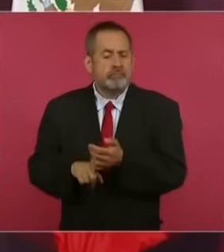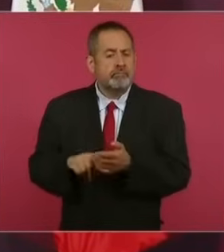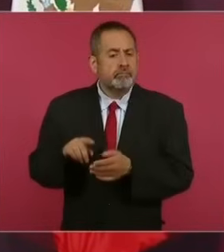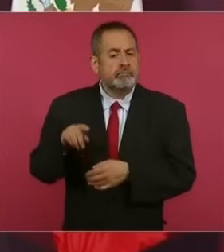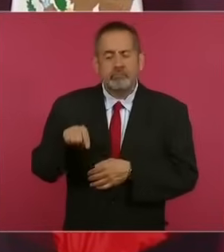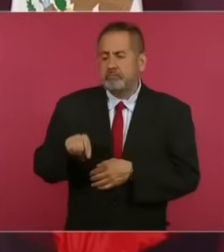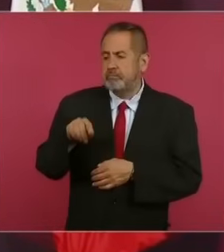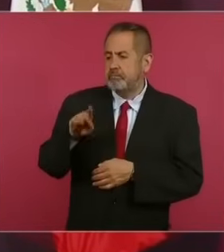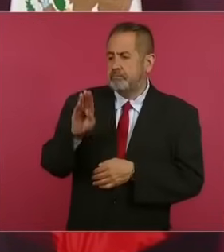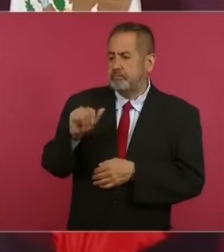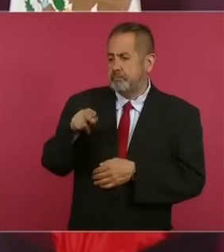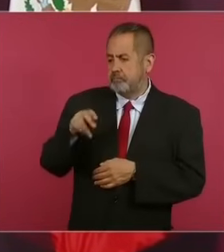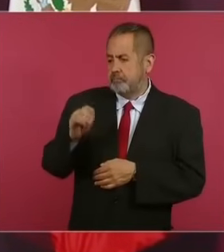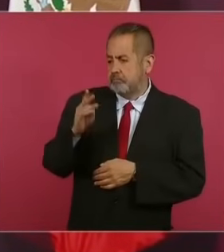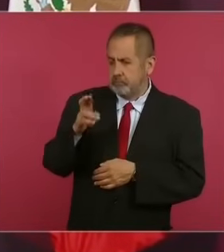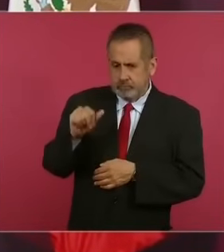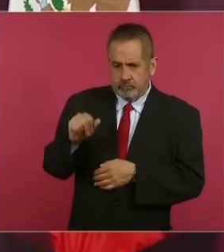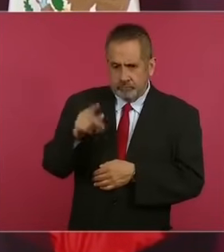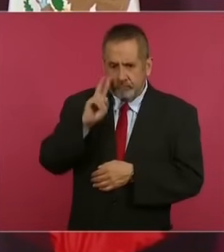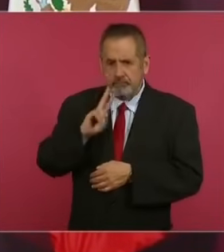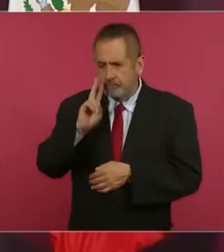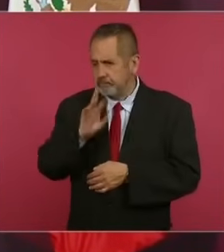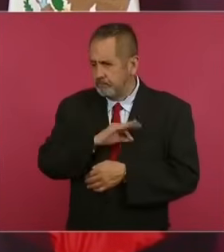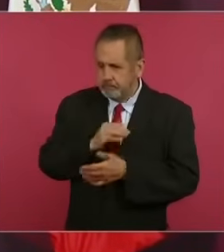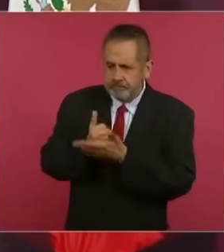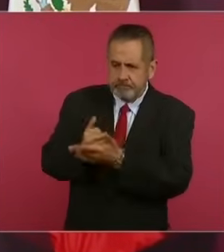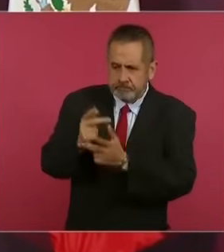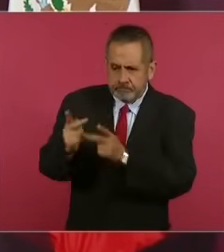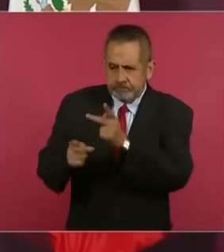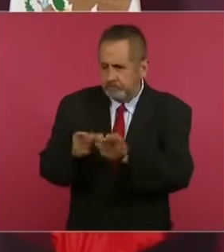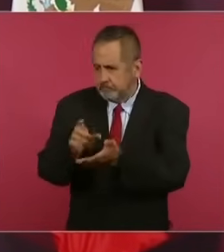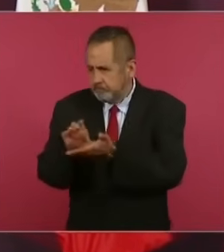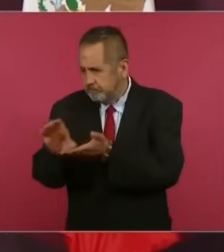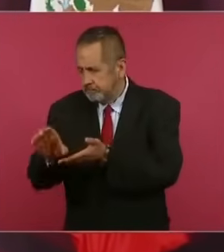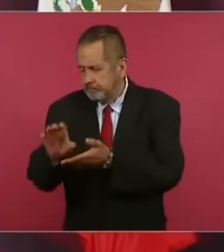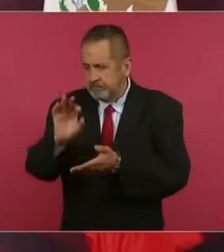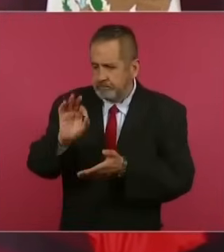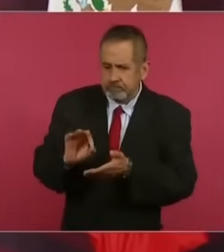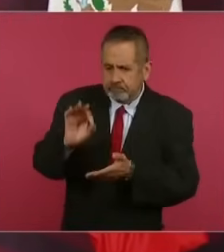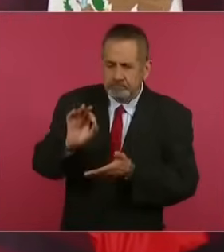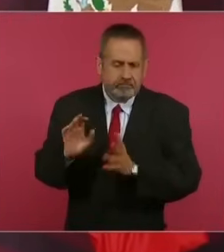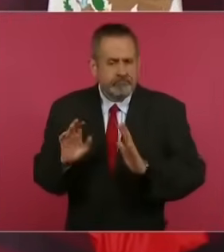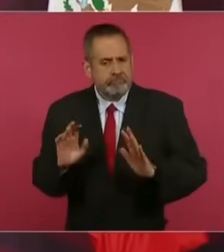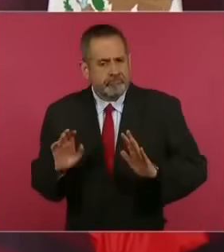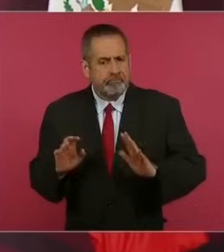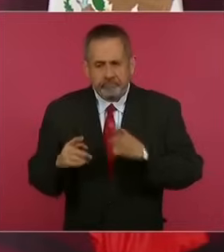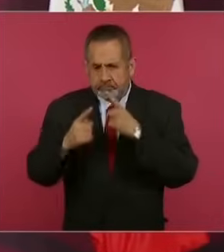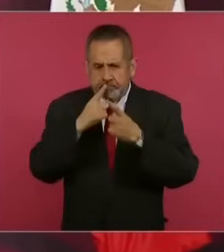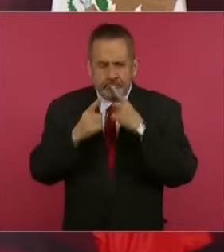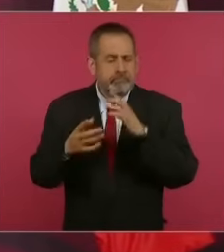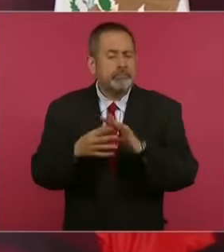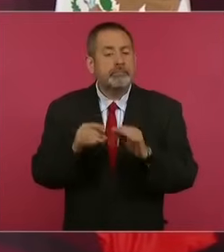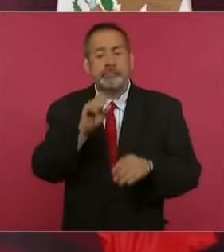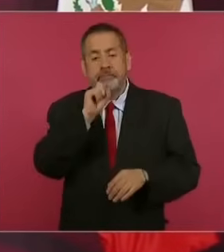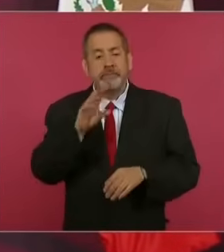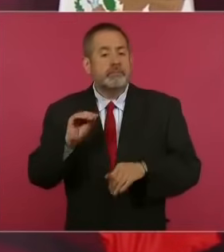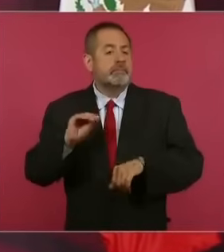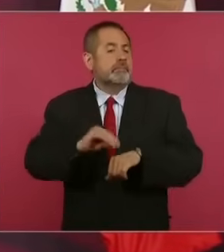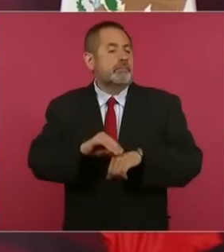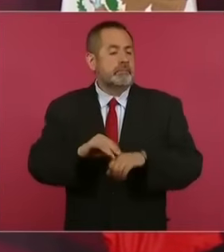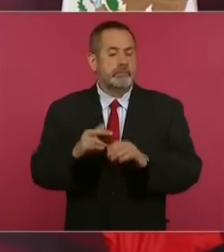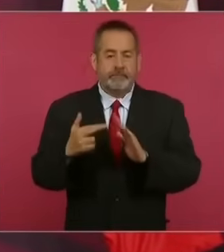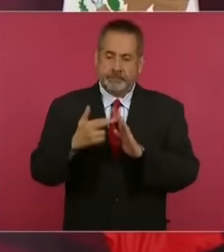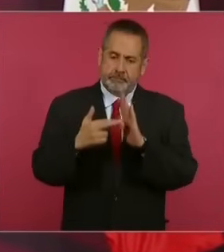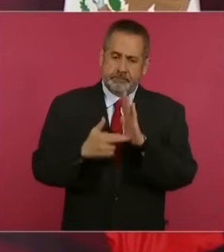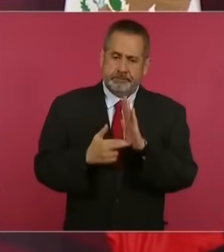desarrollo. Vamos a establecer también